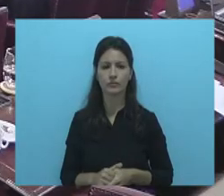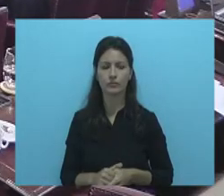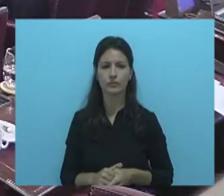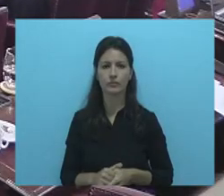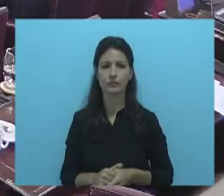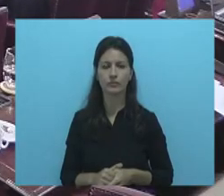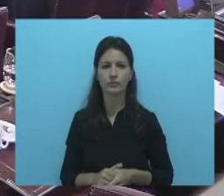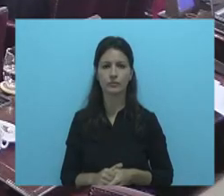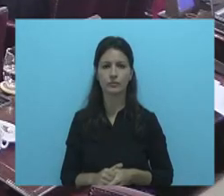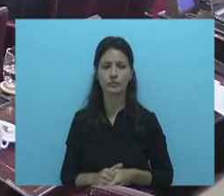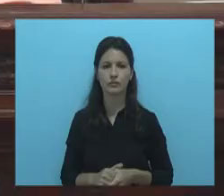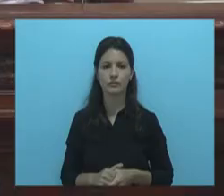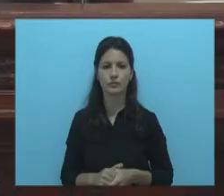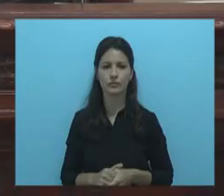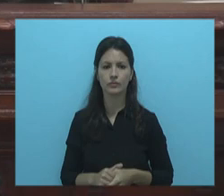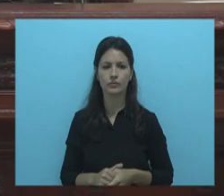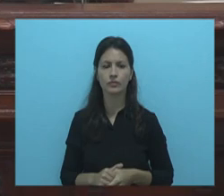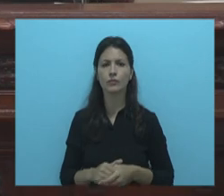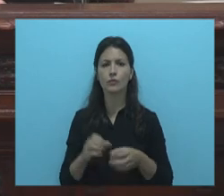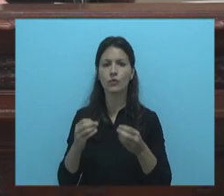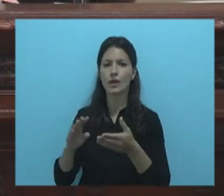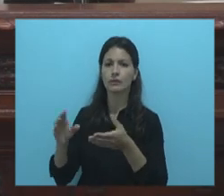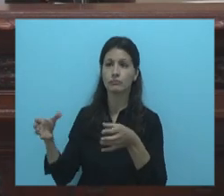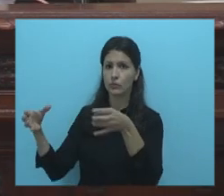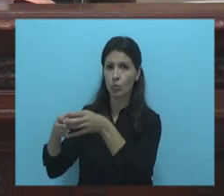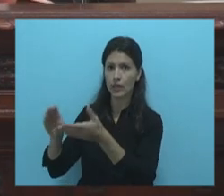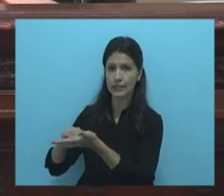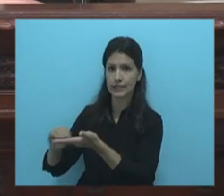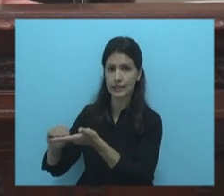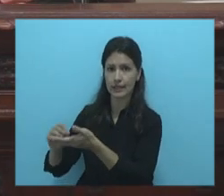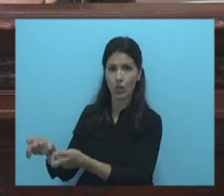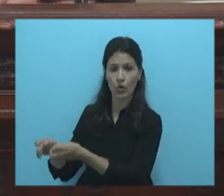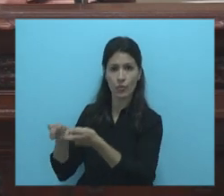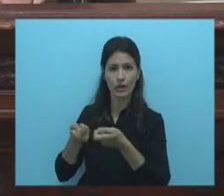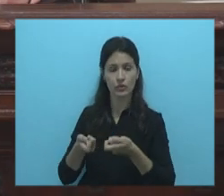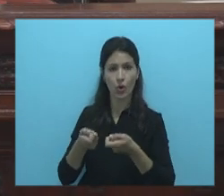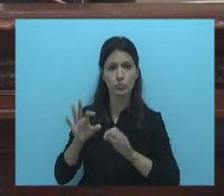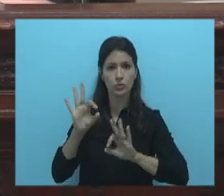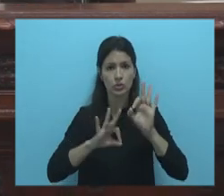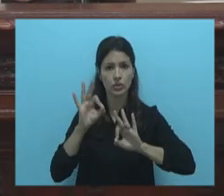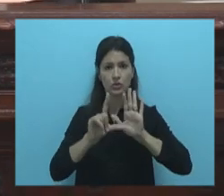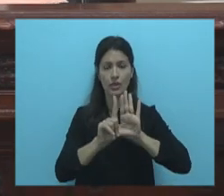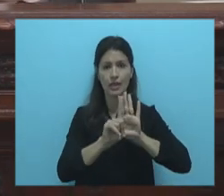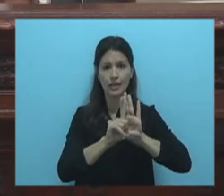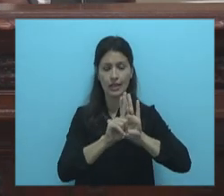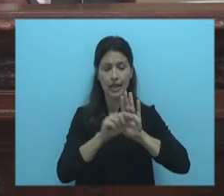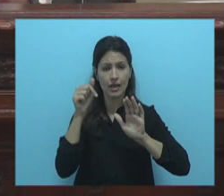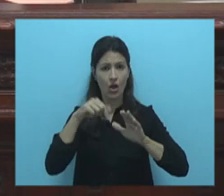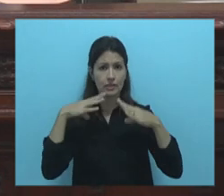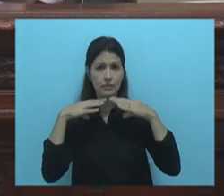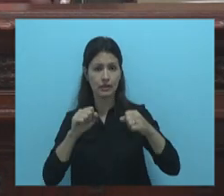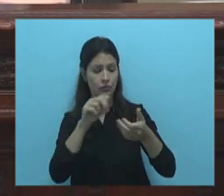Bien. Hemos recibido del Senado el envío de un proyecto de ley que será leído